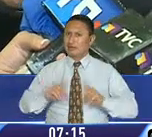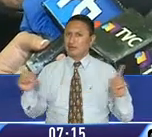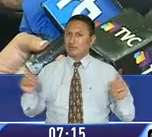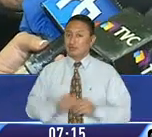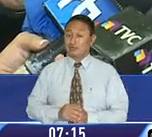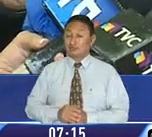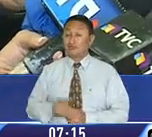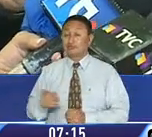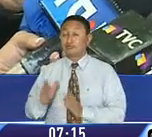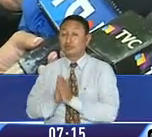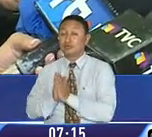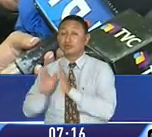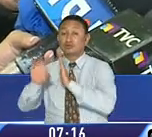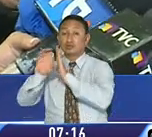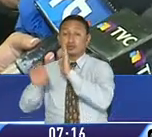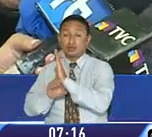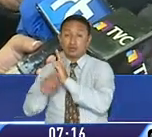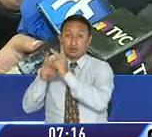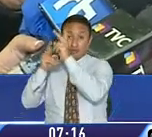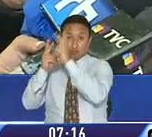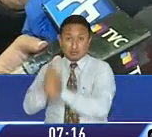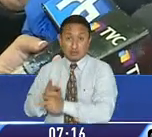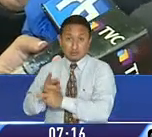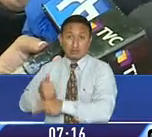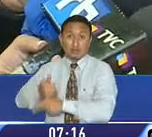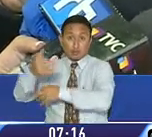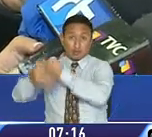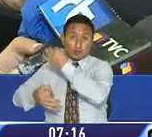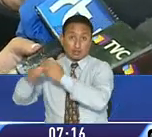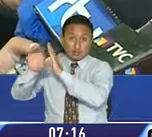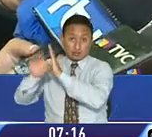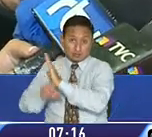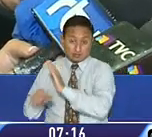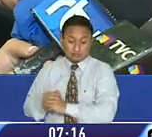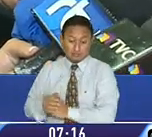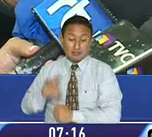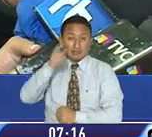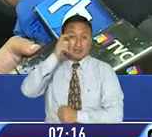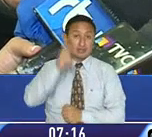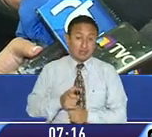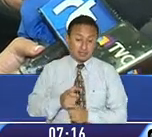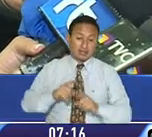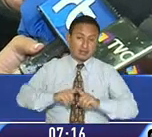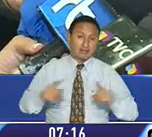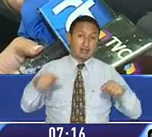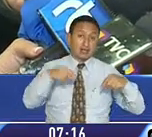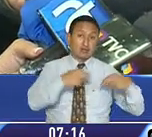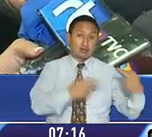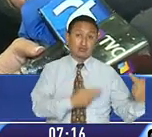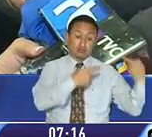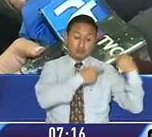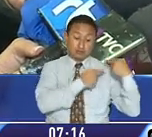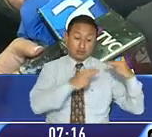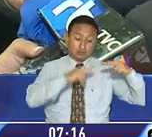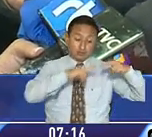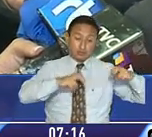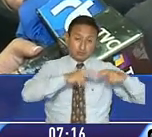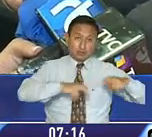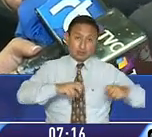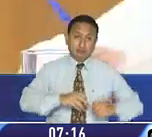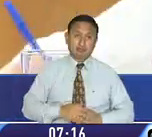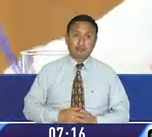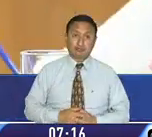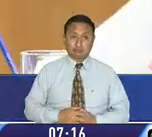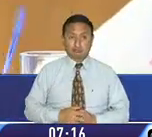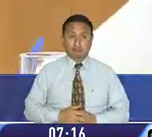es una acción constitucional, de jueces constitucionales, y la Fiscalía es la titular de la acción de investigación en materia penal,